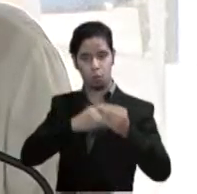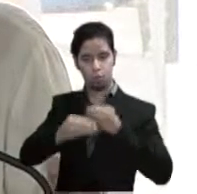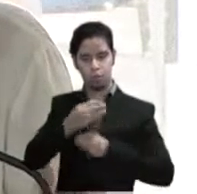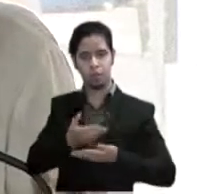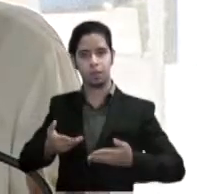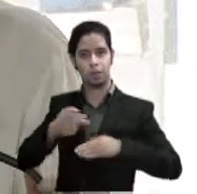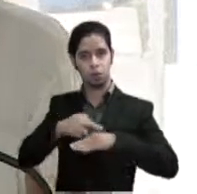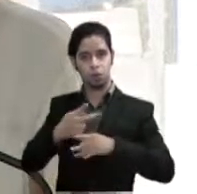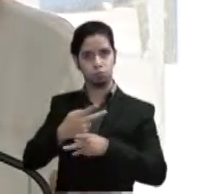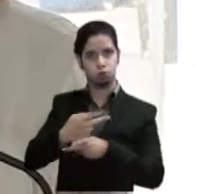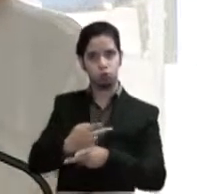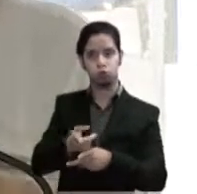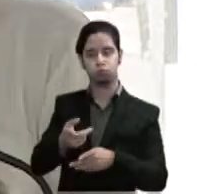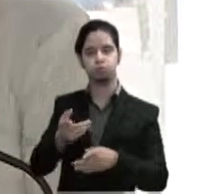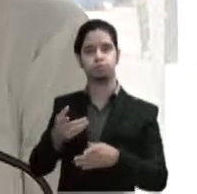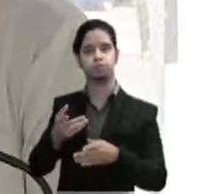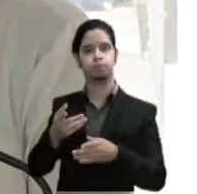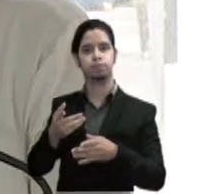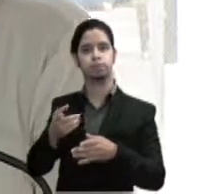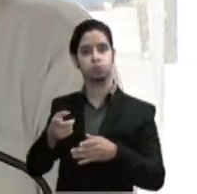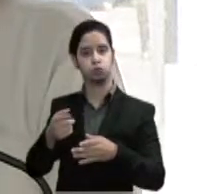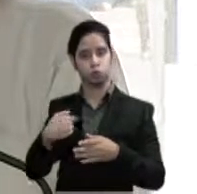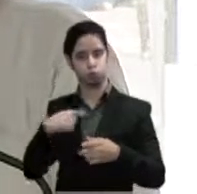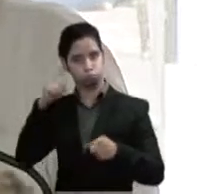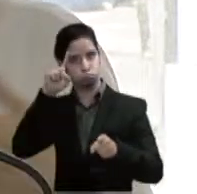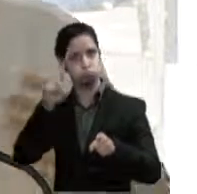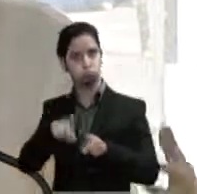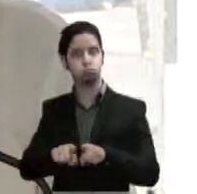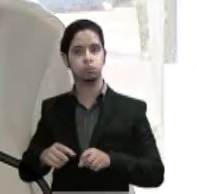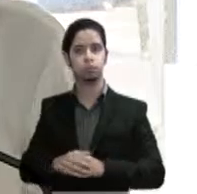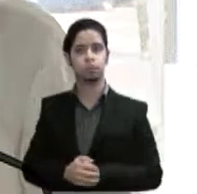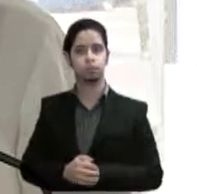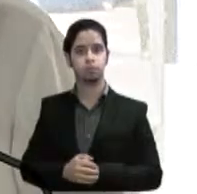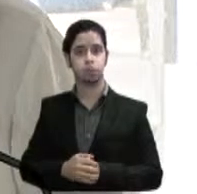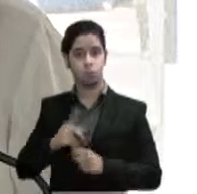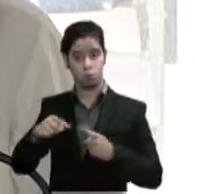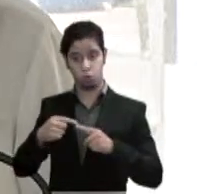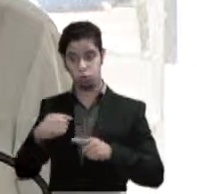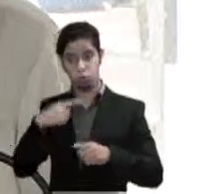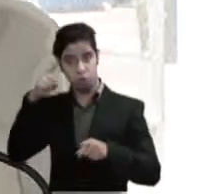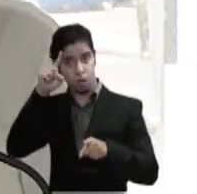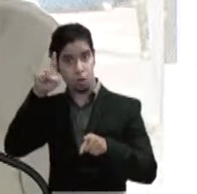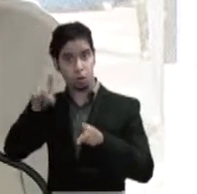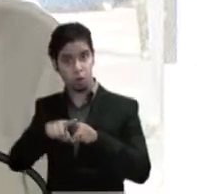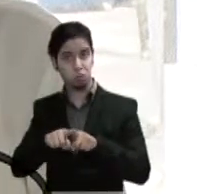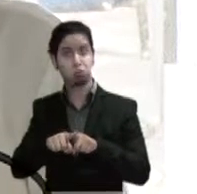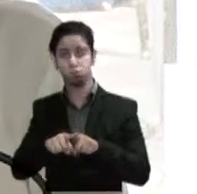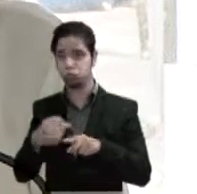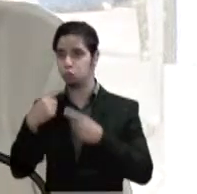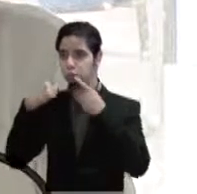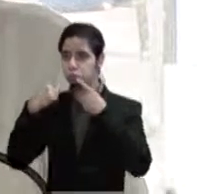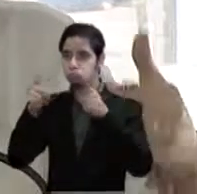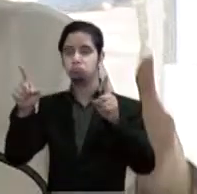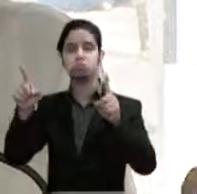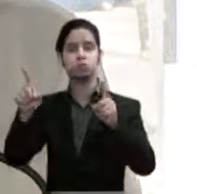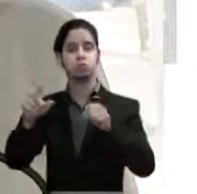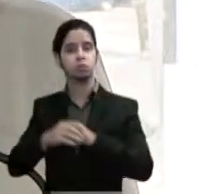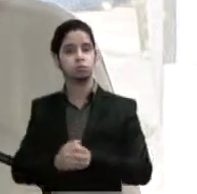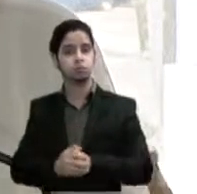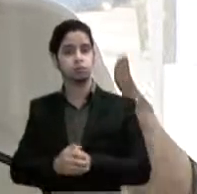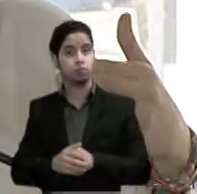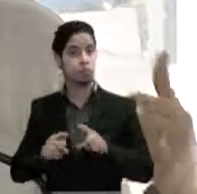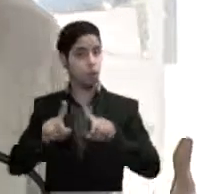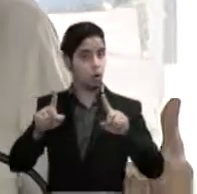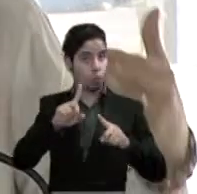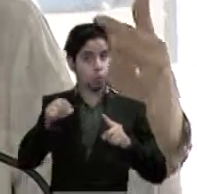alimenticia. Cuando esté de acuerdo, lo voy a decir y voy a defender esa posición a capa y espada. Y cuando no esté de